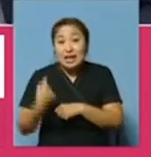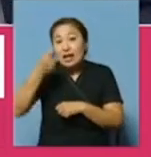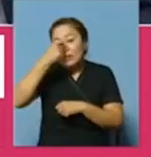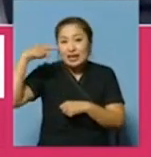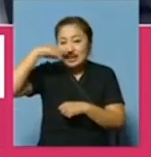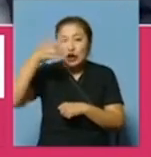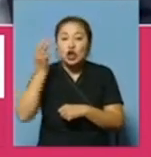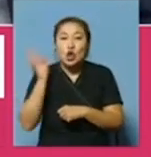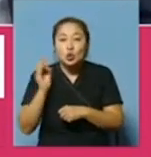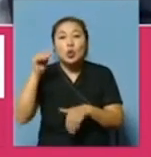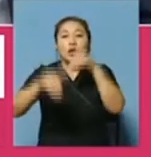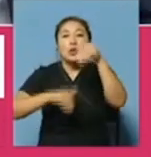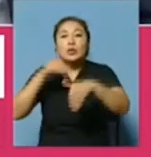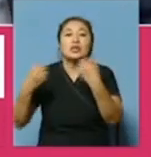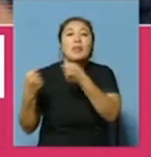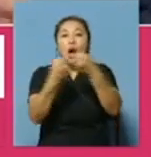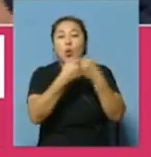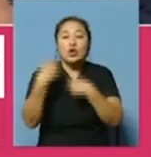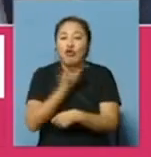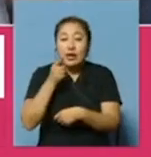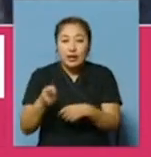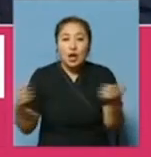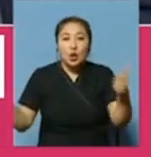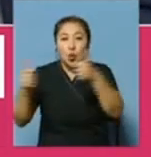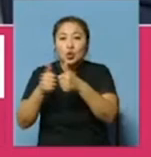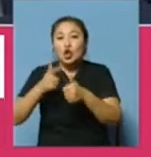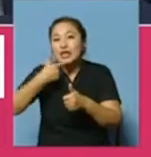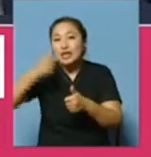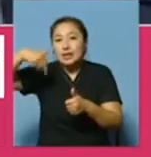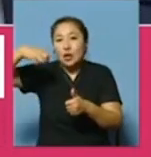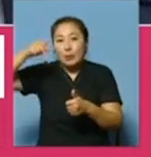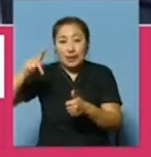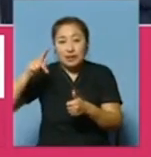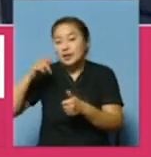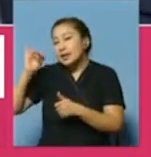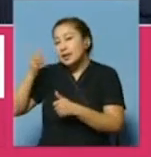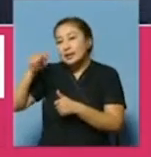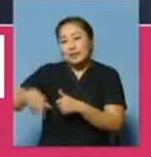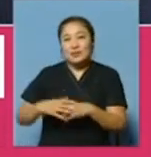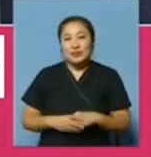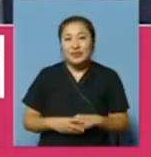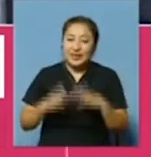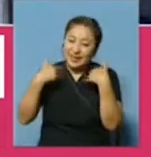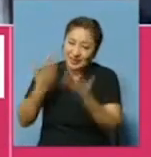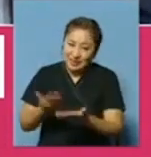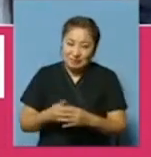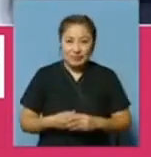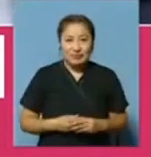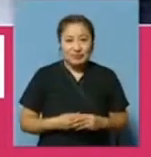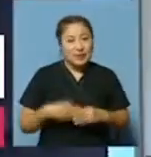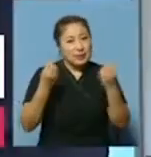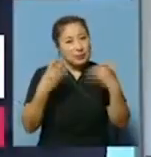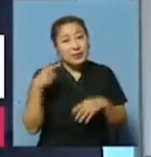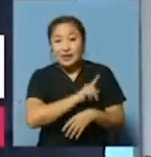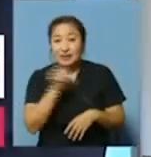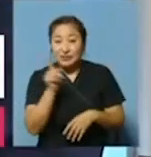27 de octubre lista al consenso federal junto al gen reno para que te está acompañando tal así es en los estudios muchísimas gracias bien